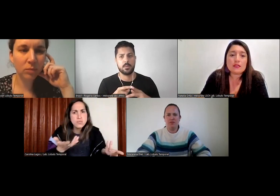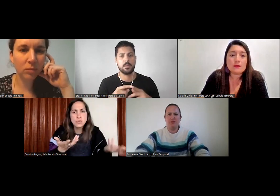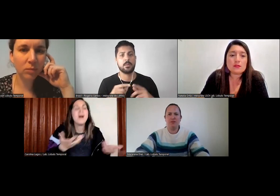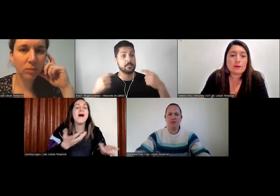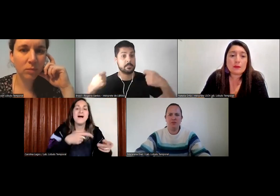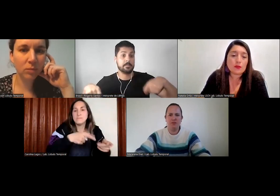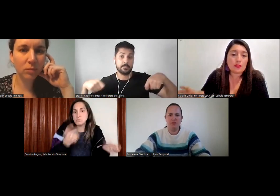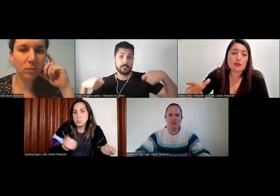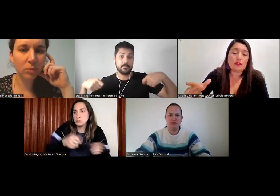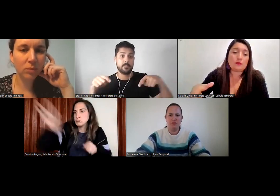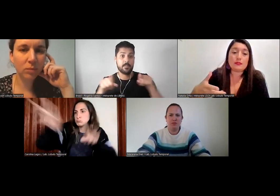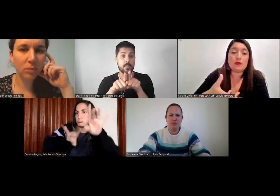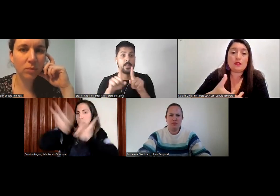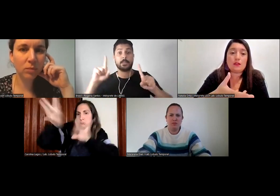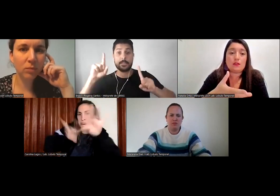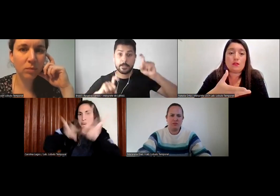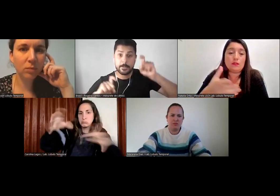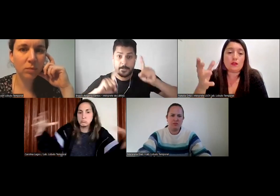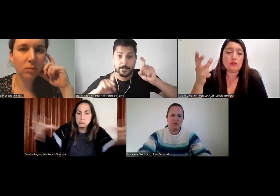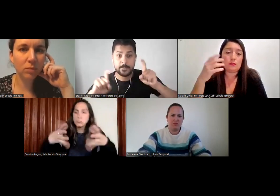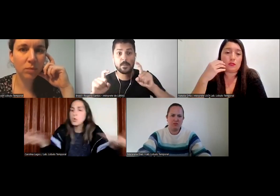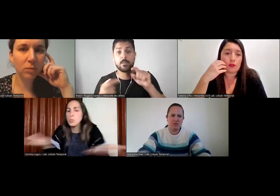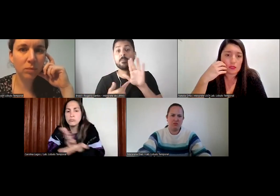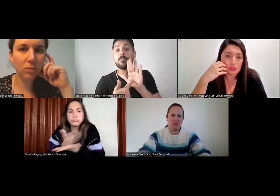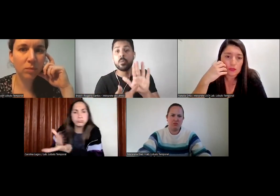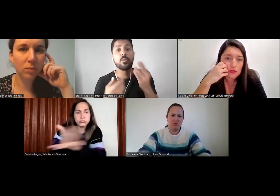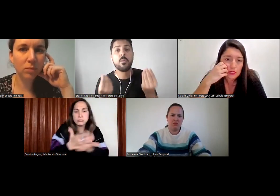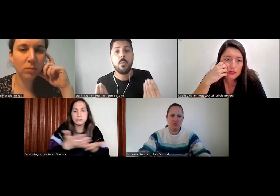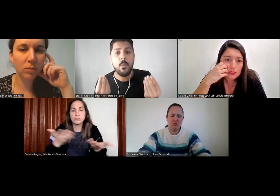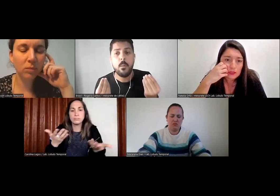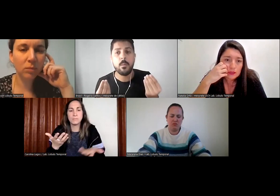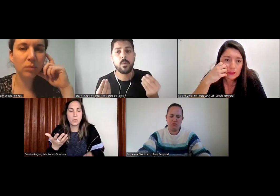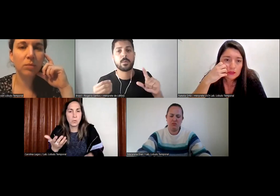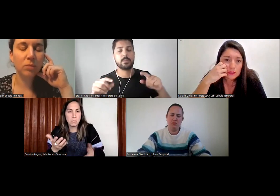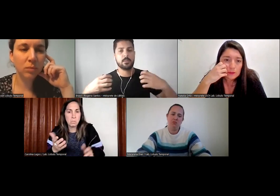necesitan la expresión para poder expresar obras o trabajo artístico. Ok.